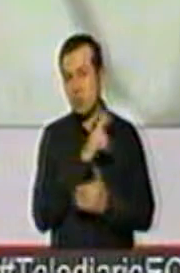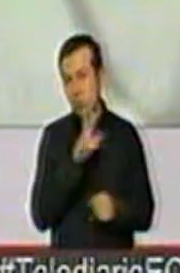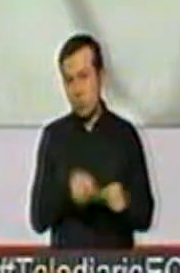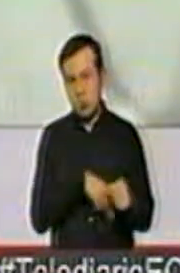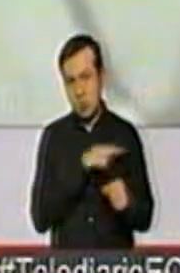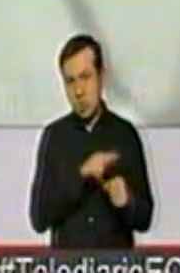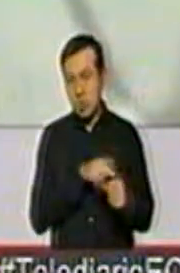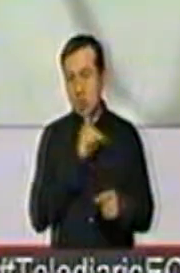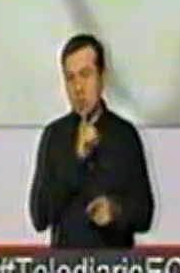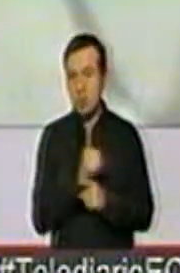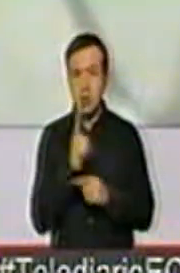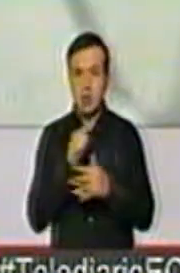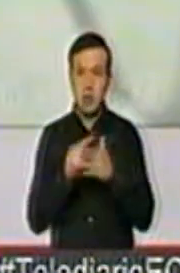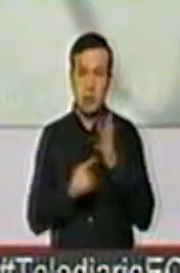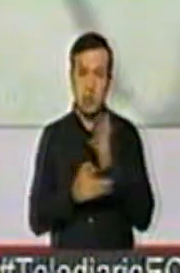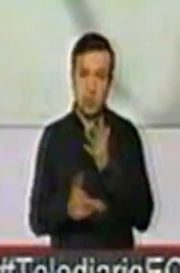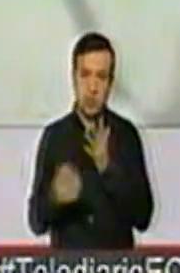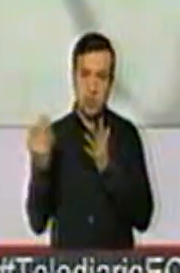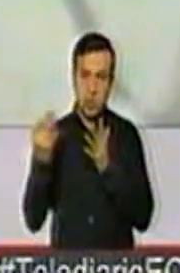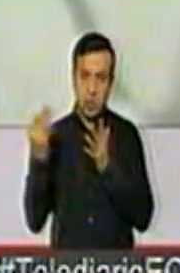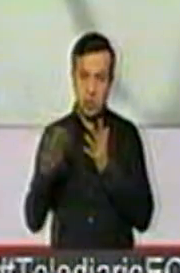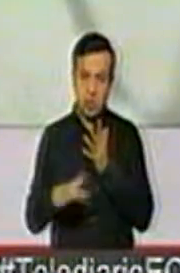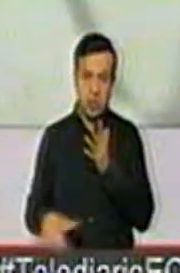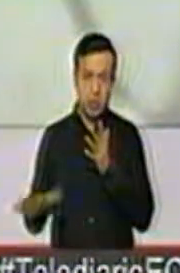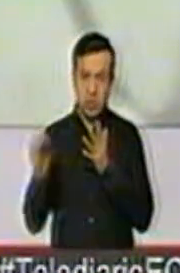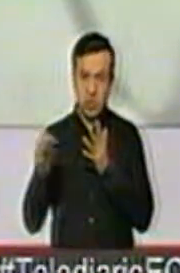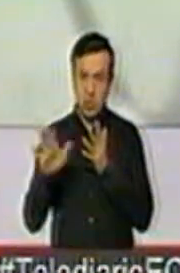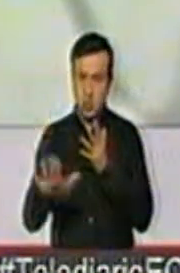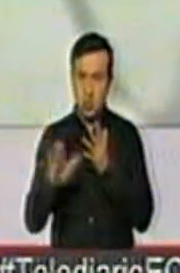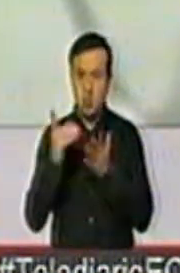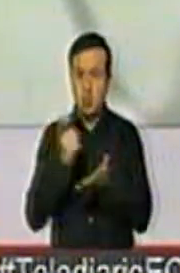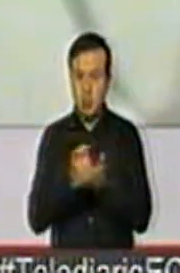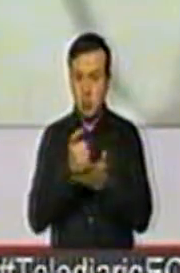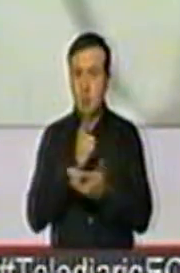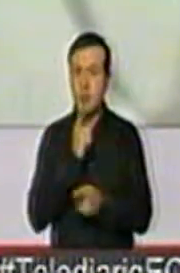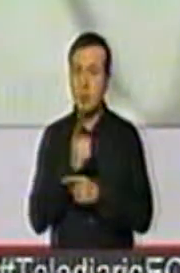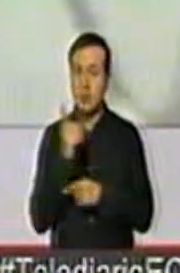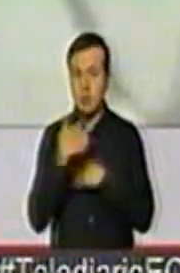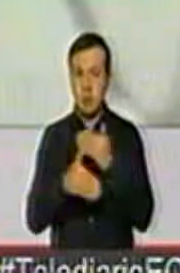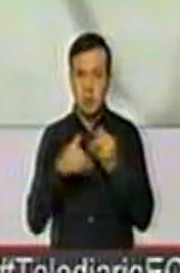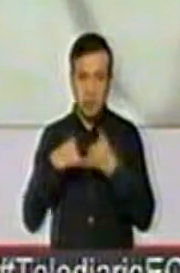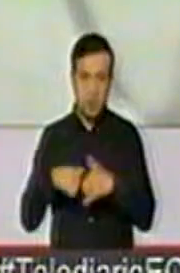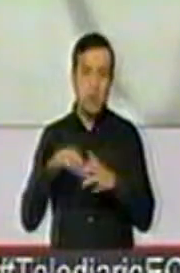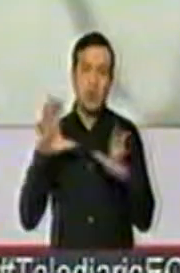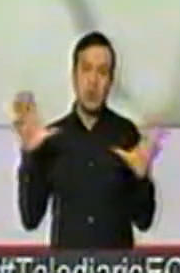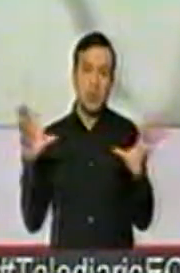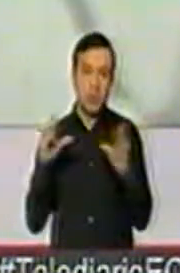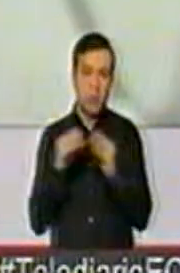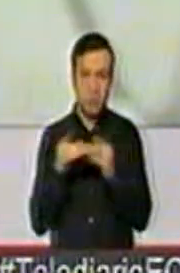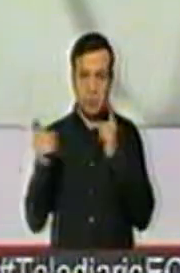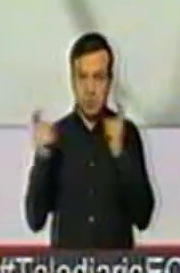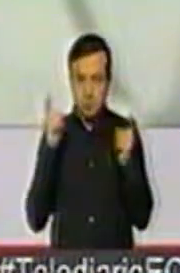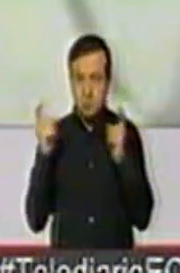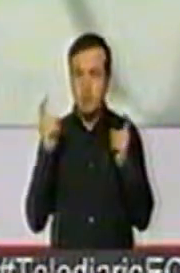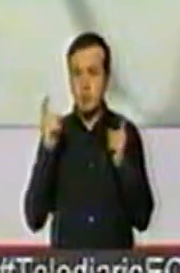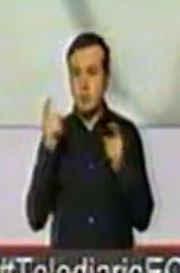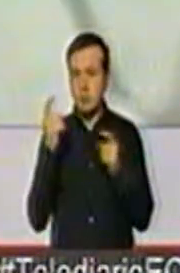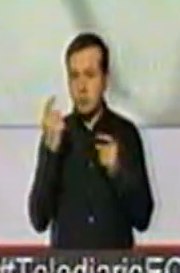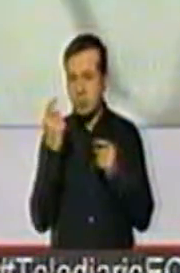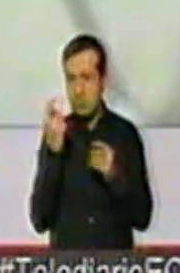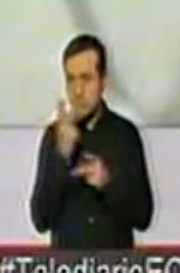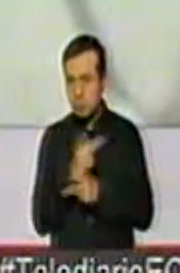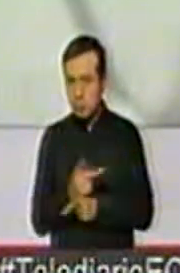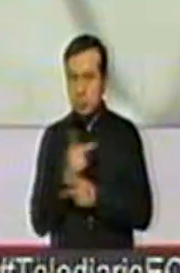son endémicas del mismo producto, pero para eso justamente existe todo un sistema de control, de trazabilidad,